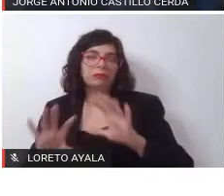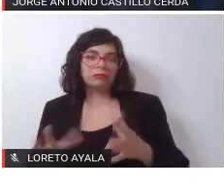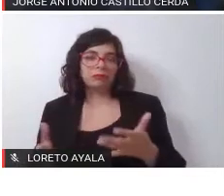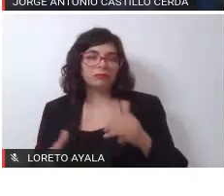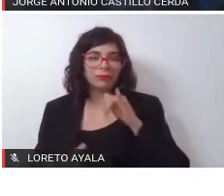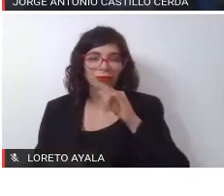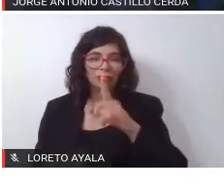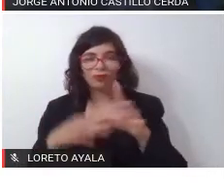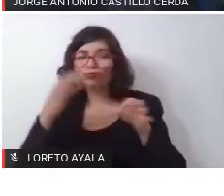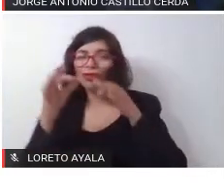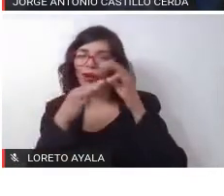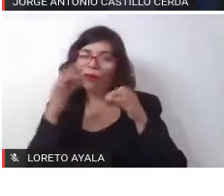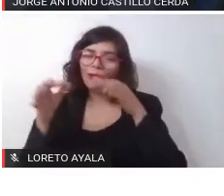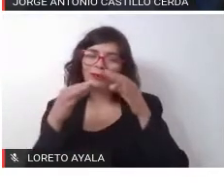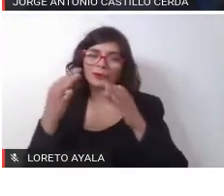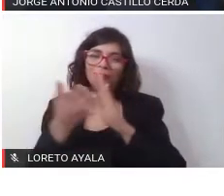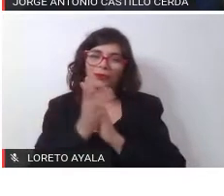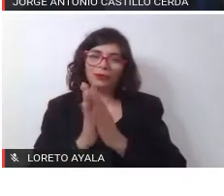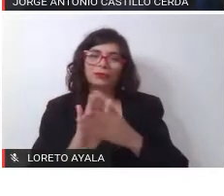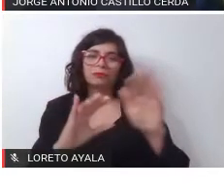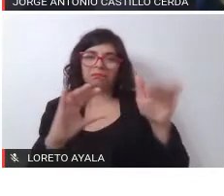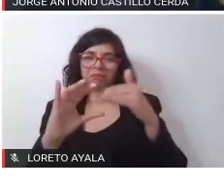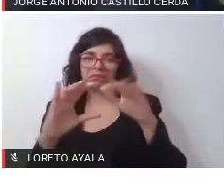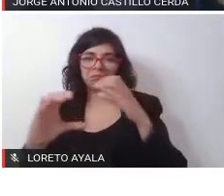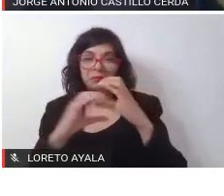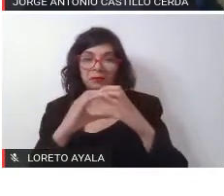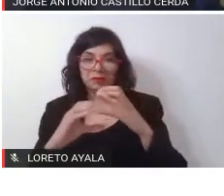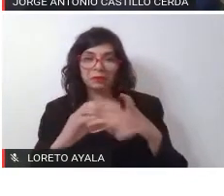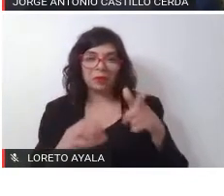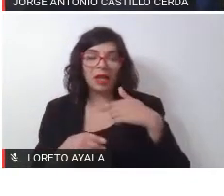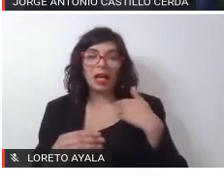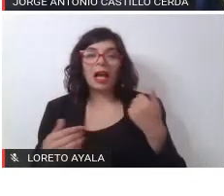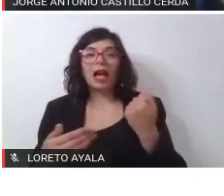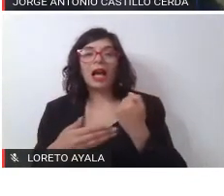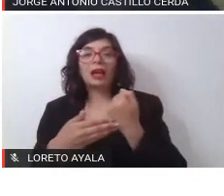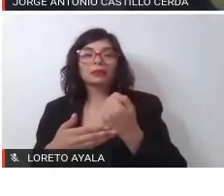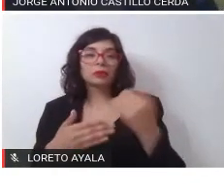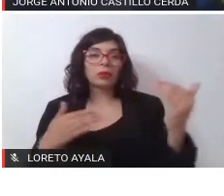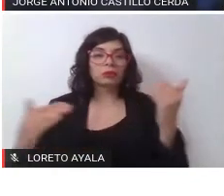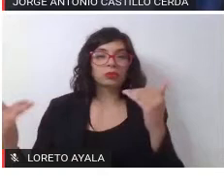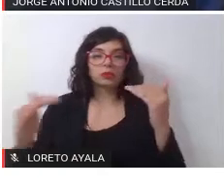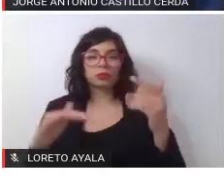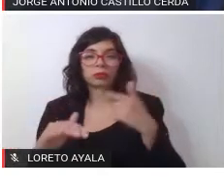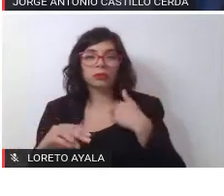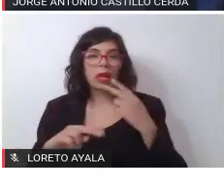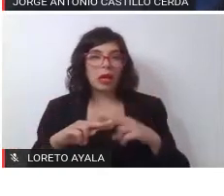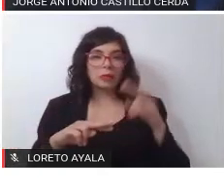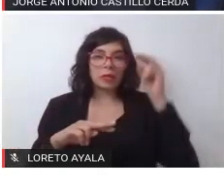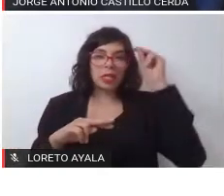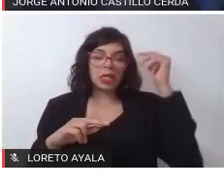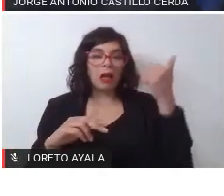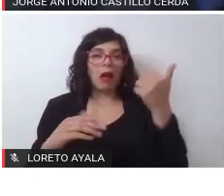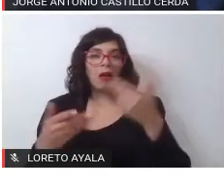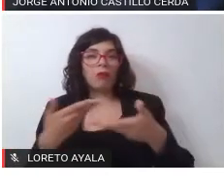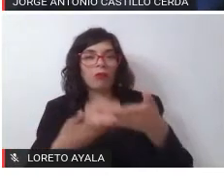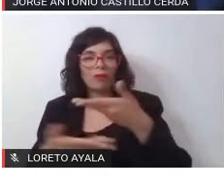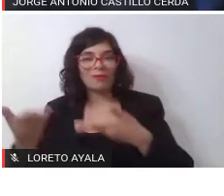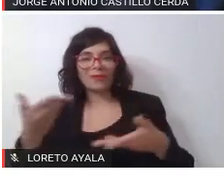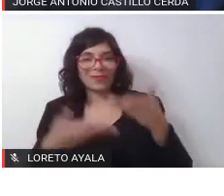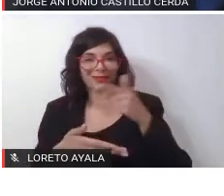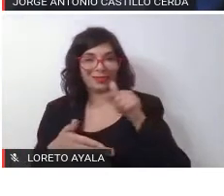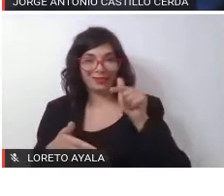bueno que esto se pueda hacer. ¿Por qué nosotros no lo hacemos? Bueno, ahí vamos a tener el chat para compartir